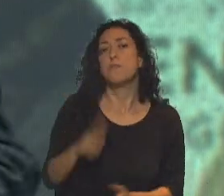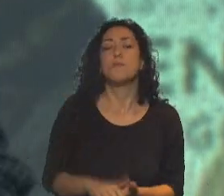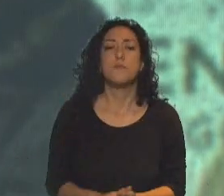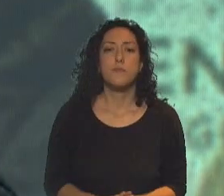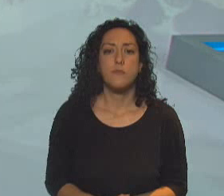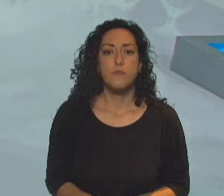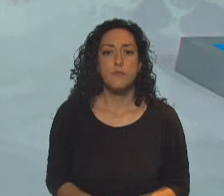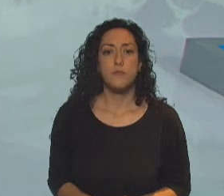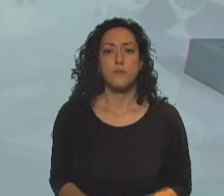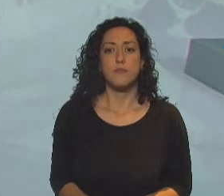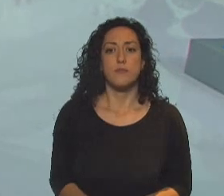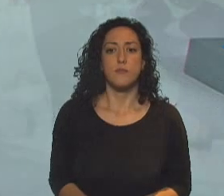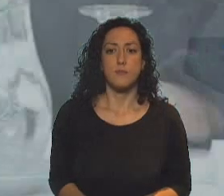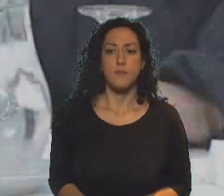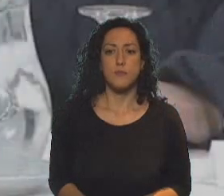y dice: